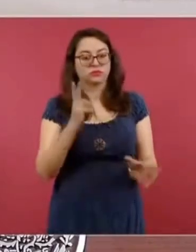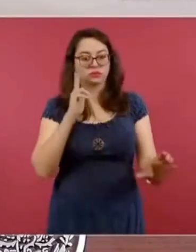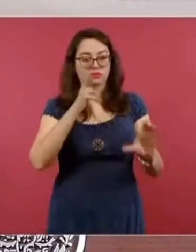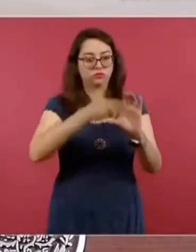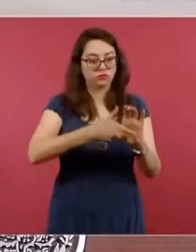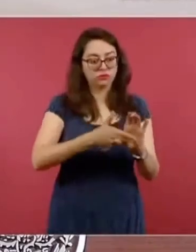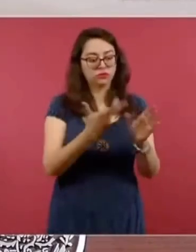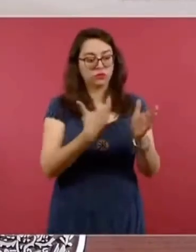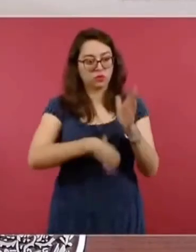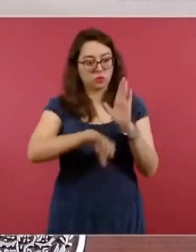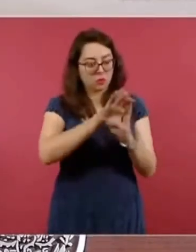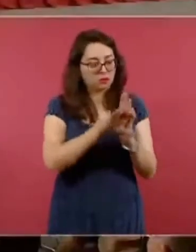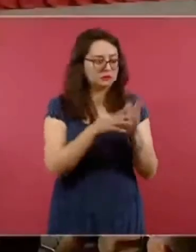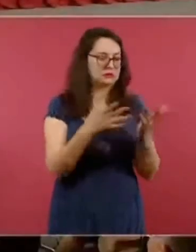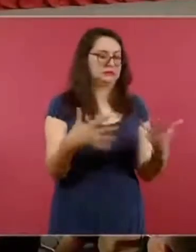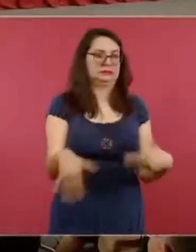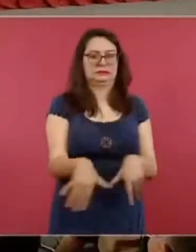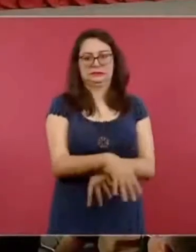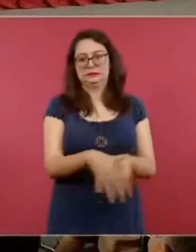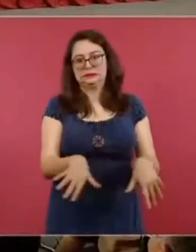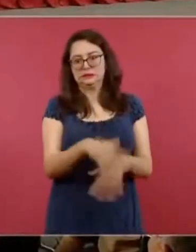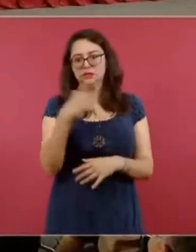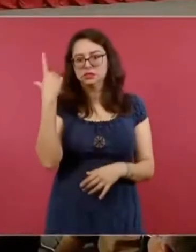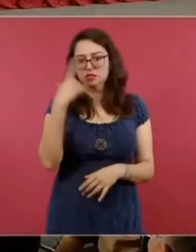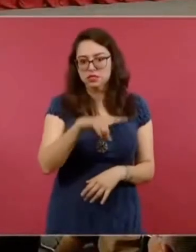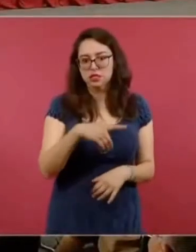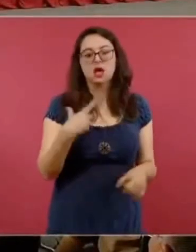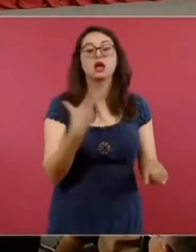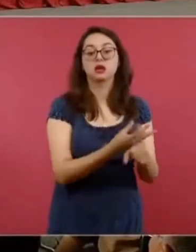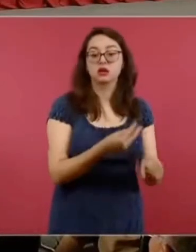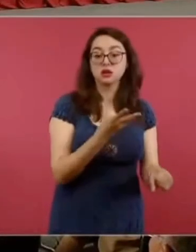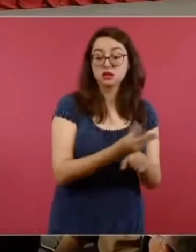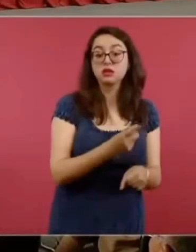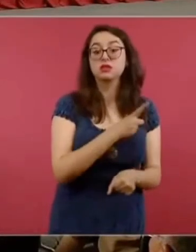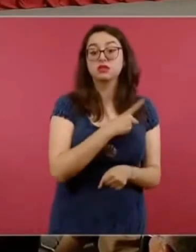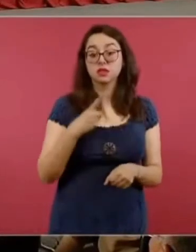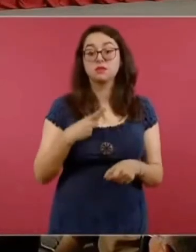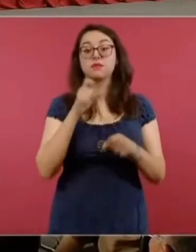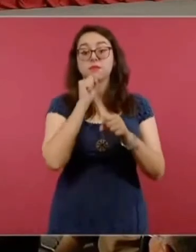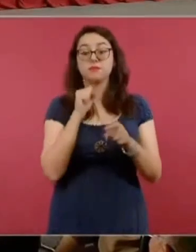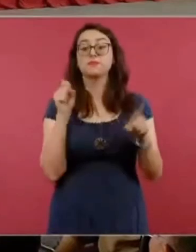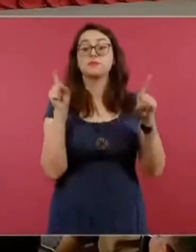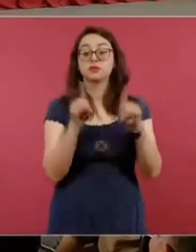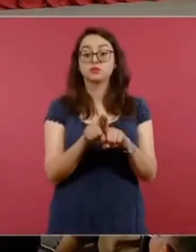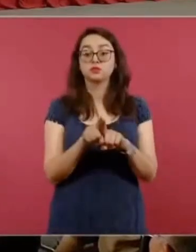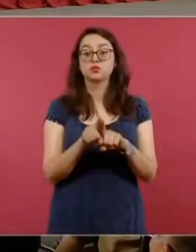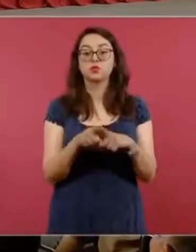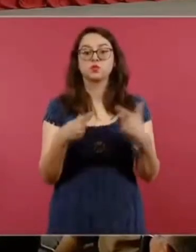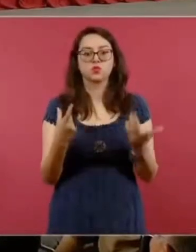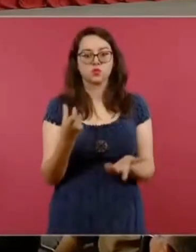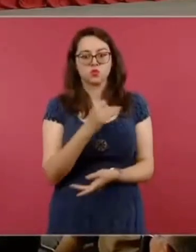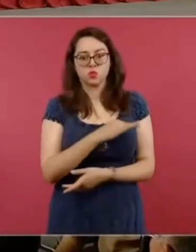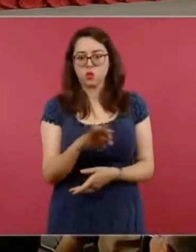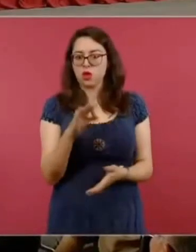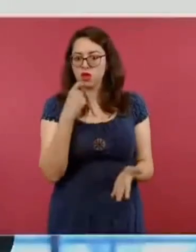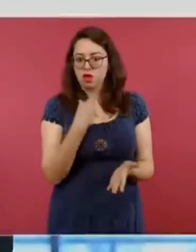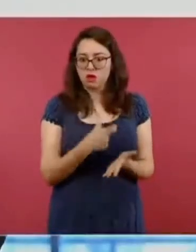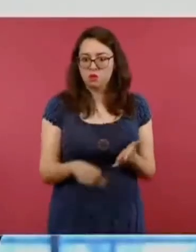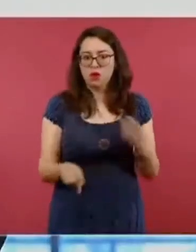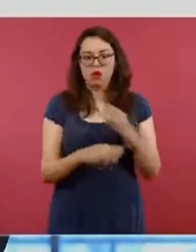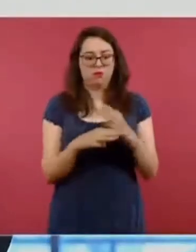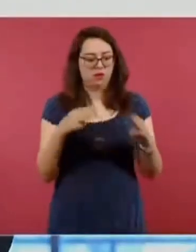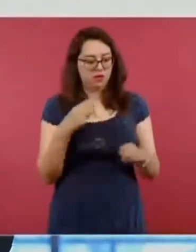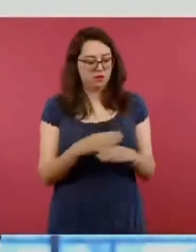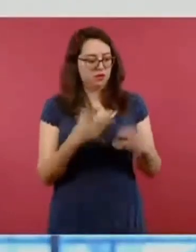y aprendiendo ahí, pero también se está dando la posibilidad en estas reglas de operación de la adquisición de algunos equipos, que son